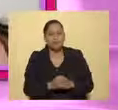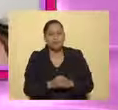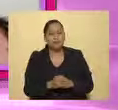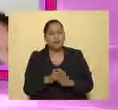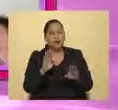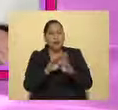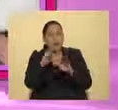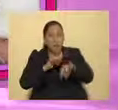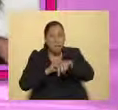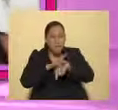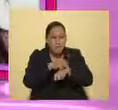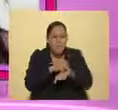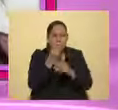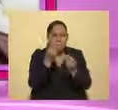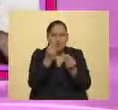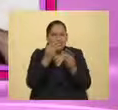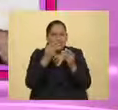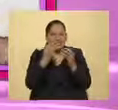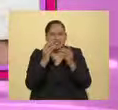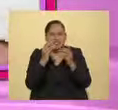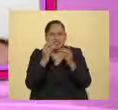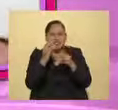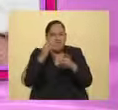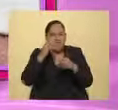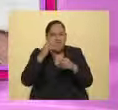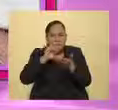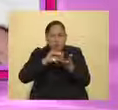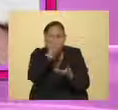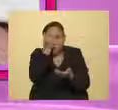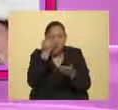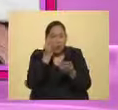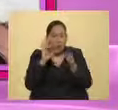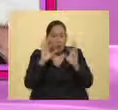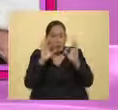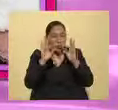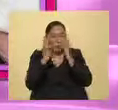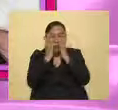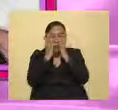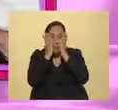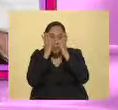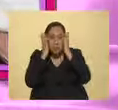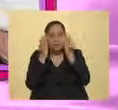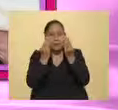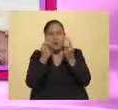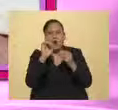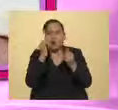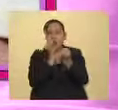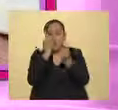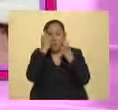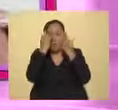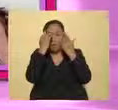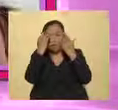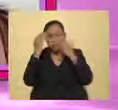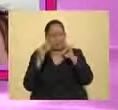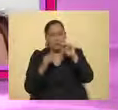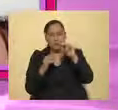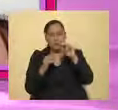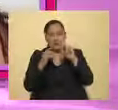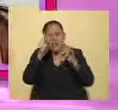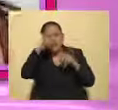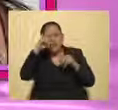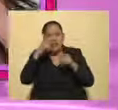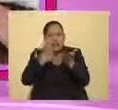ver una piel que esté muy matificada, no vamos a ver una piel que esté completamente brillosa. Hay